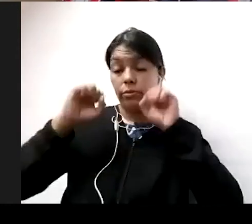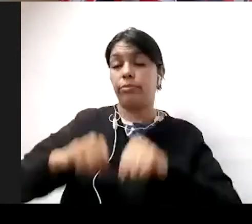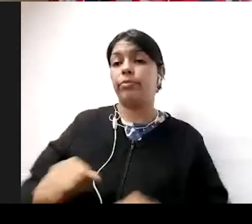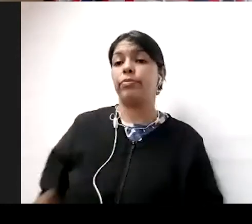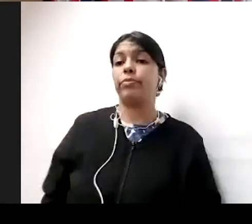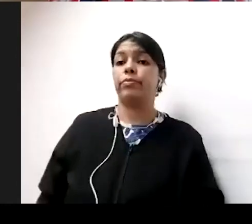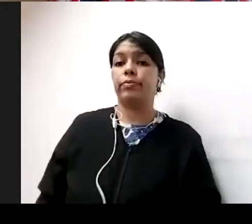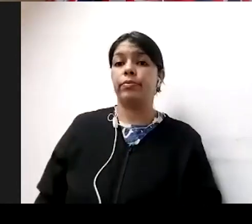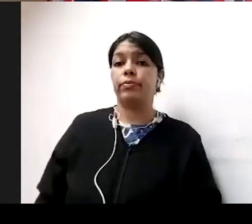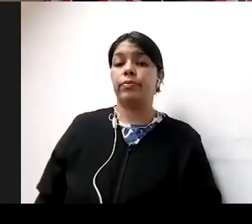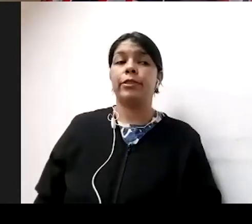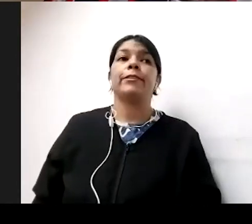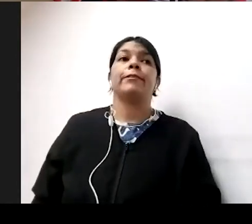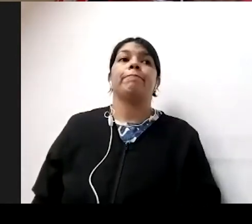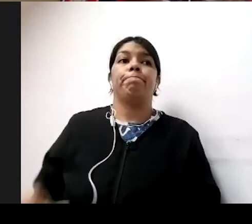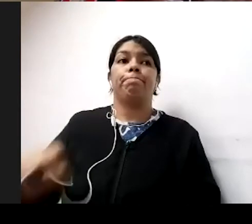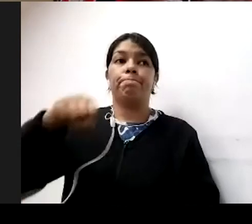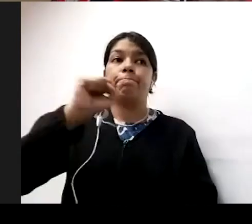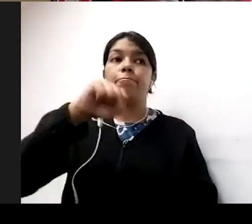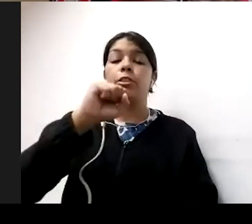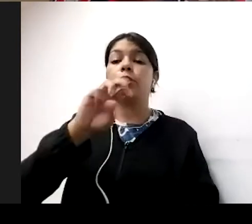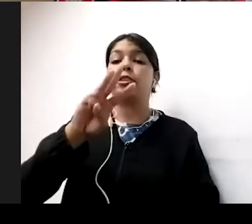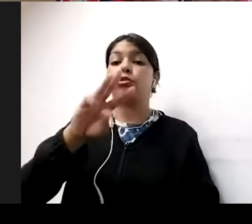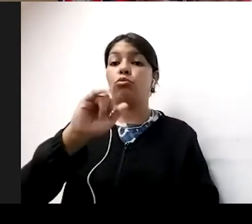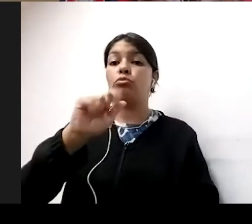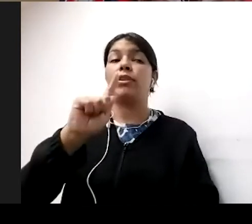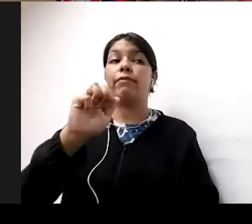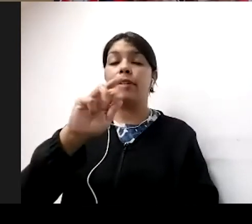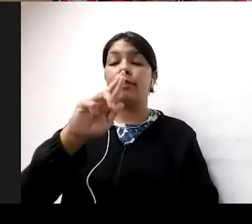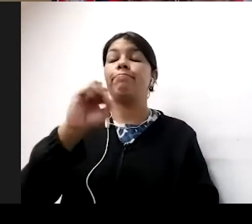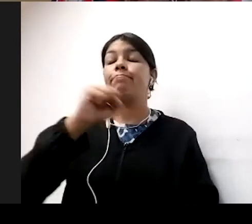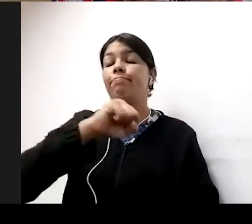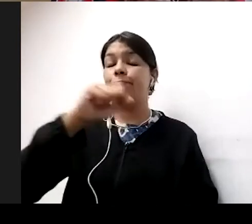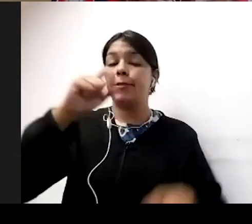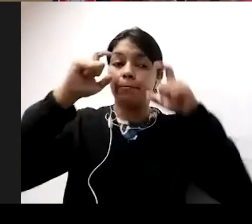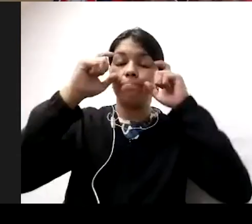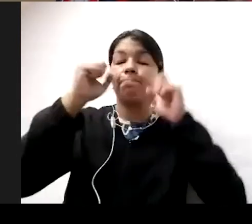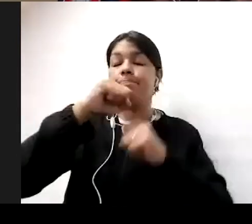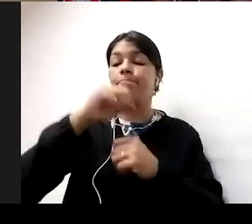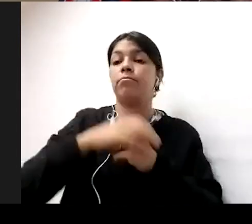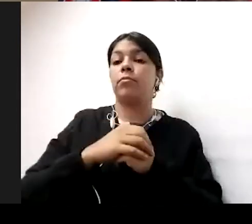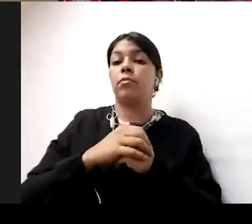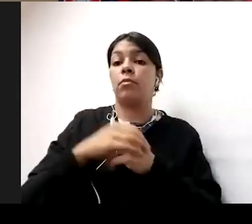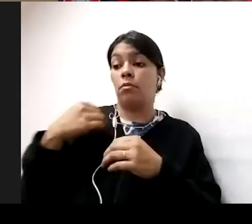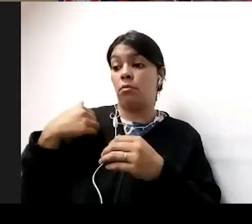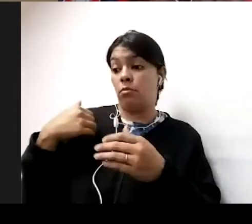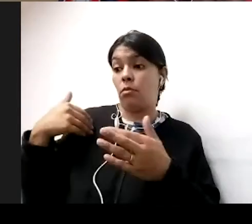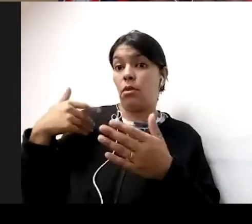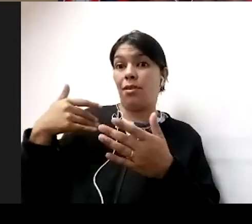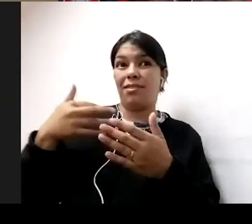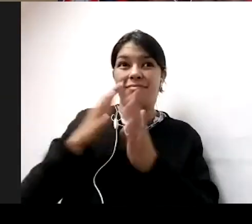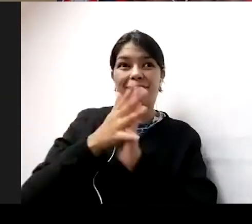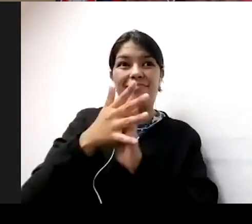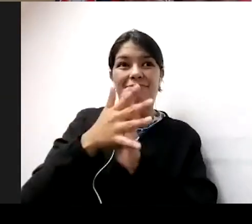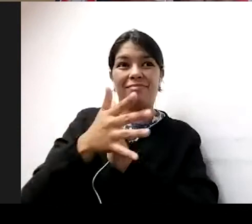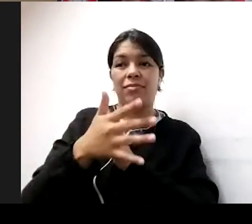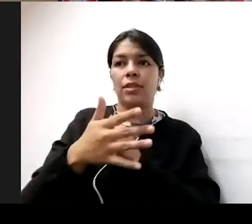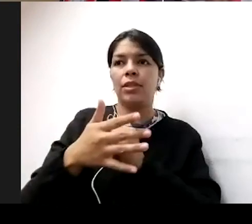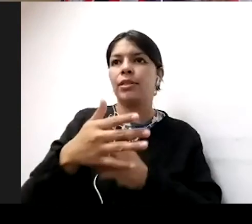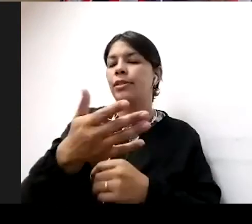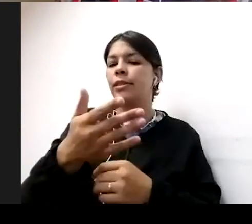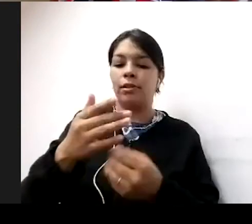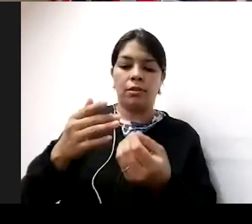Claro que sí, Wilfer, y como hemos venido hablando durante todo este tiempo, lo nocivo que son las drogas para